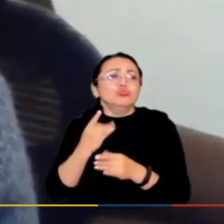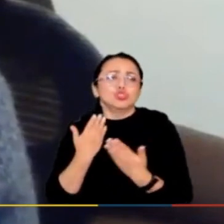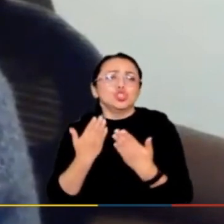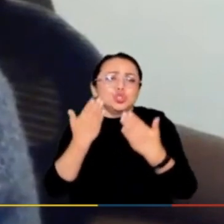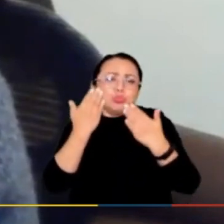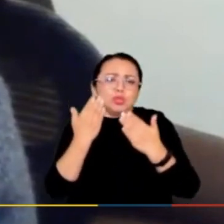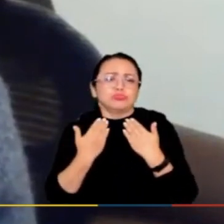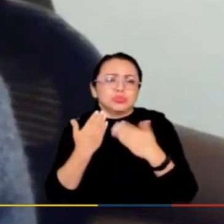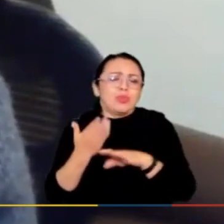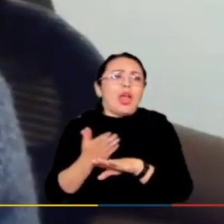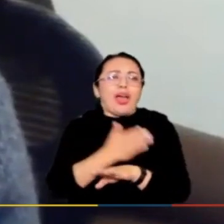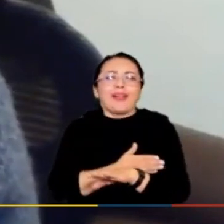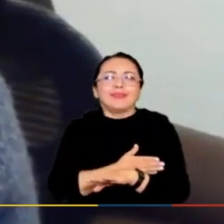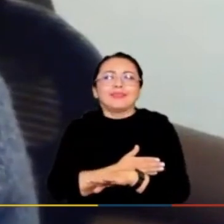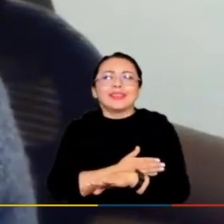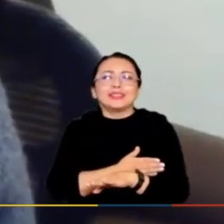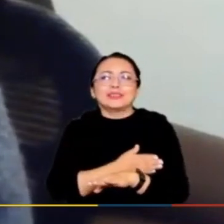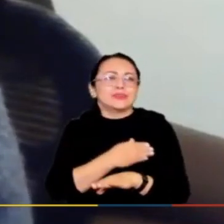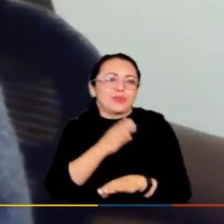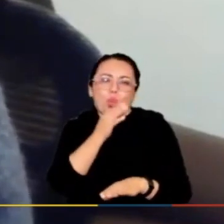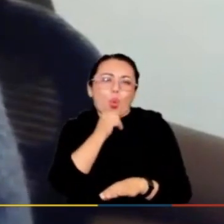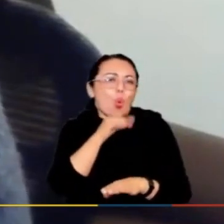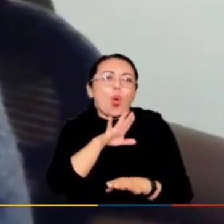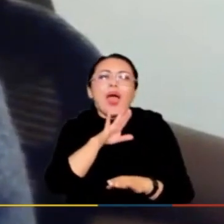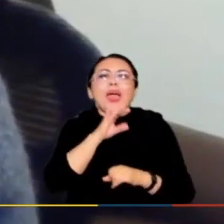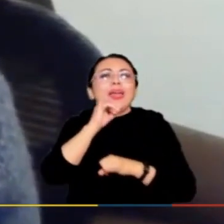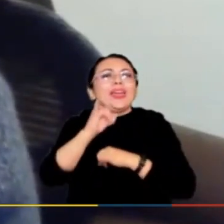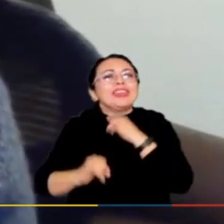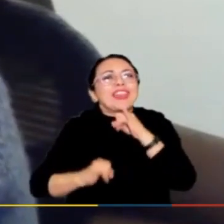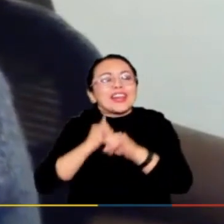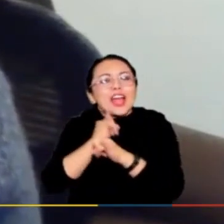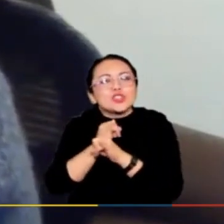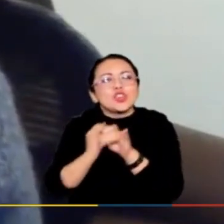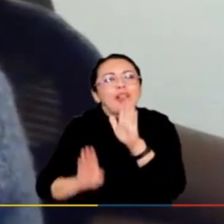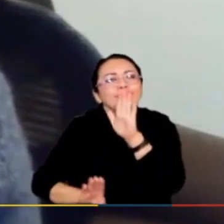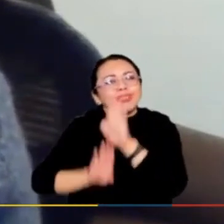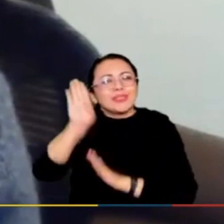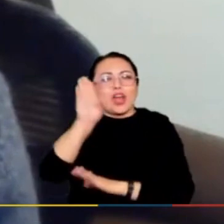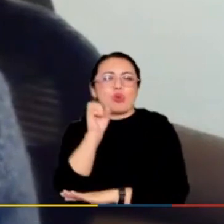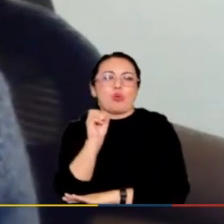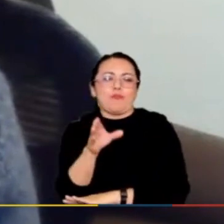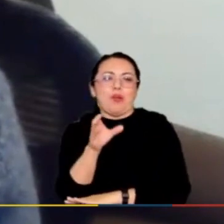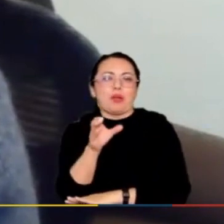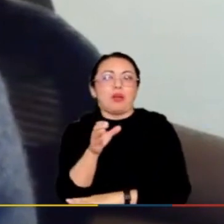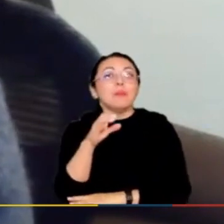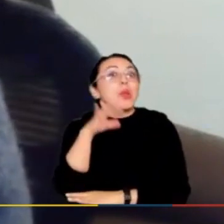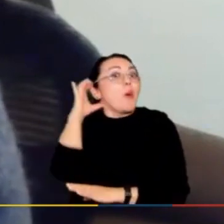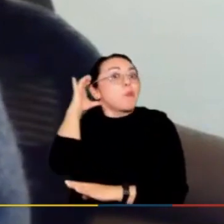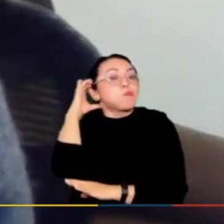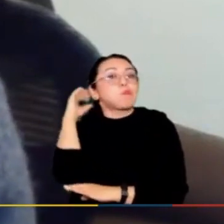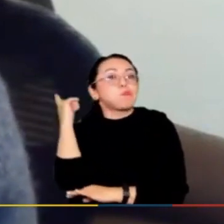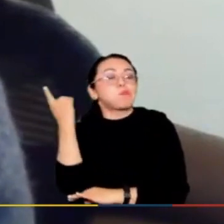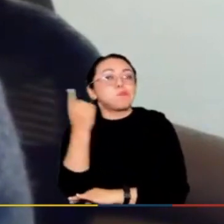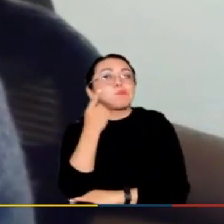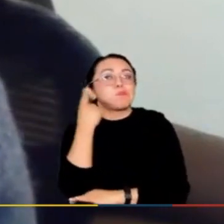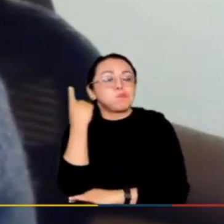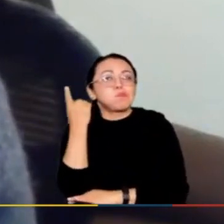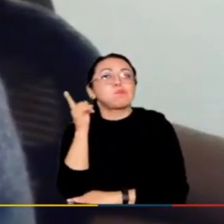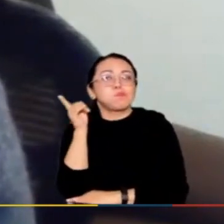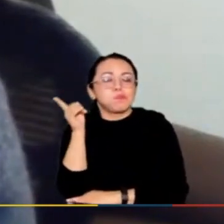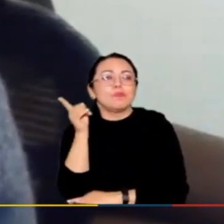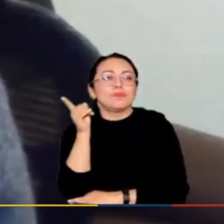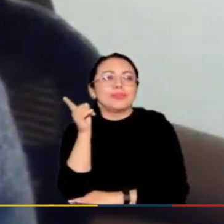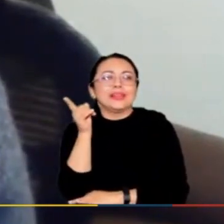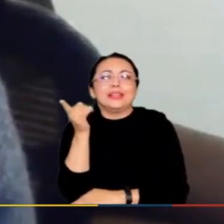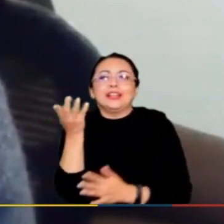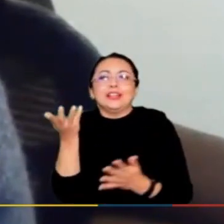no teníamos un desarrollo internacional de la banca, pero hoy en día, pues